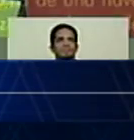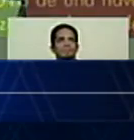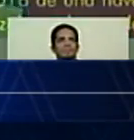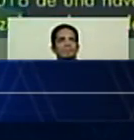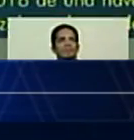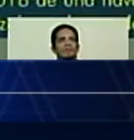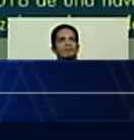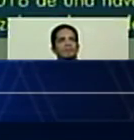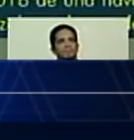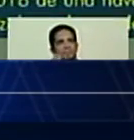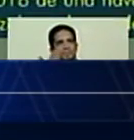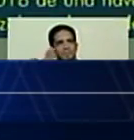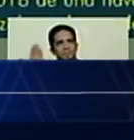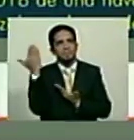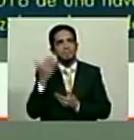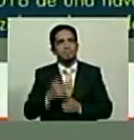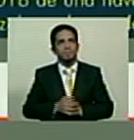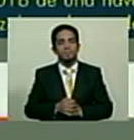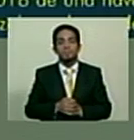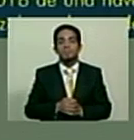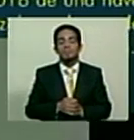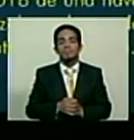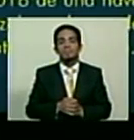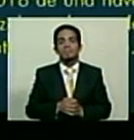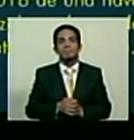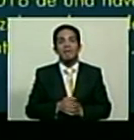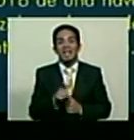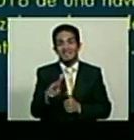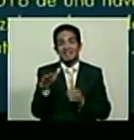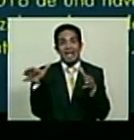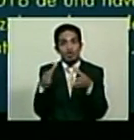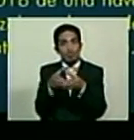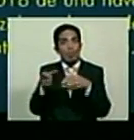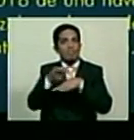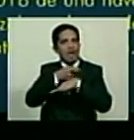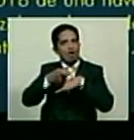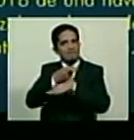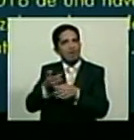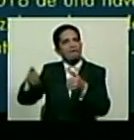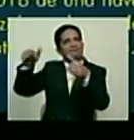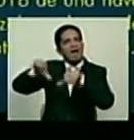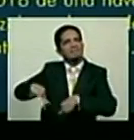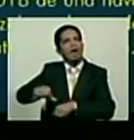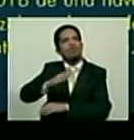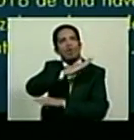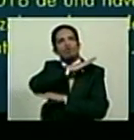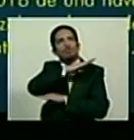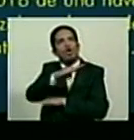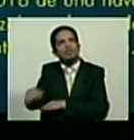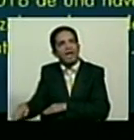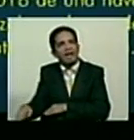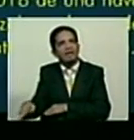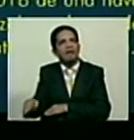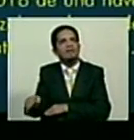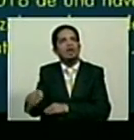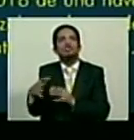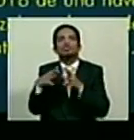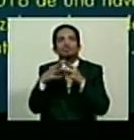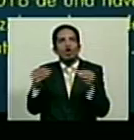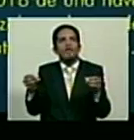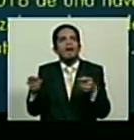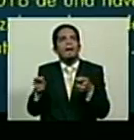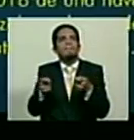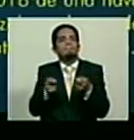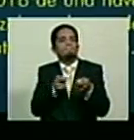Condenan este cartel de países fracasados, de grupo de gobierno fracasado, condenan cualquier